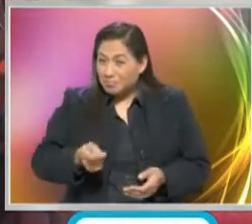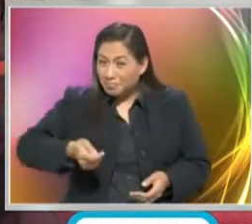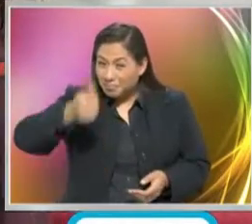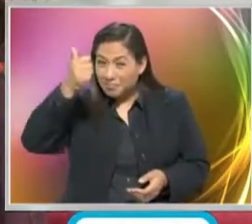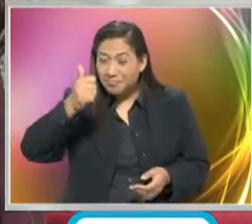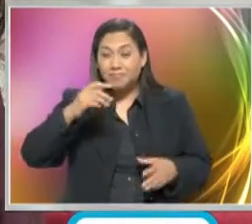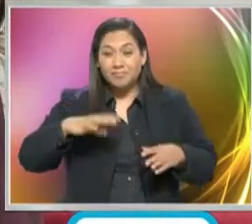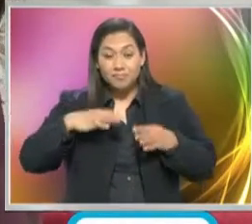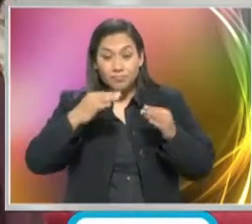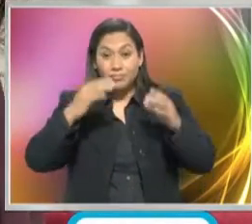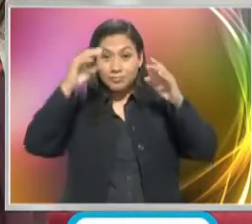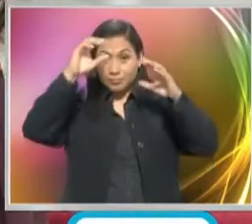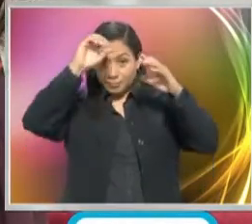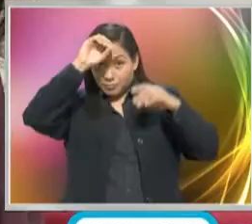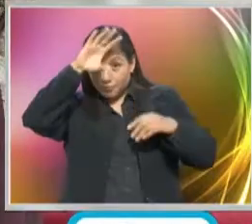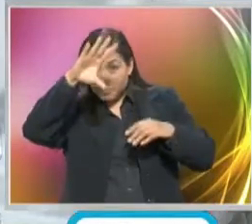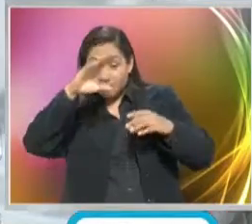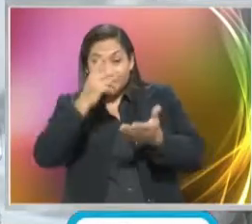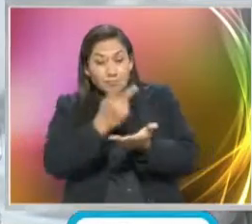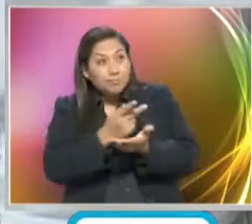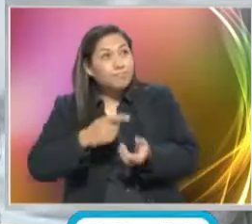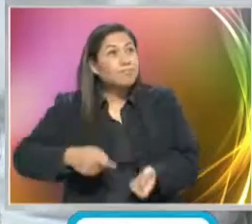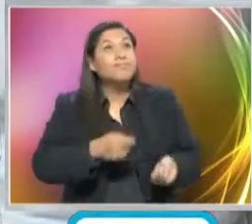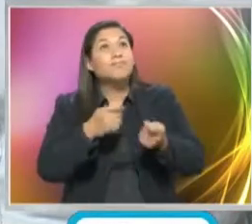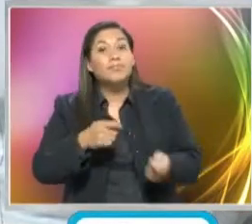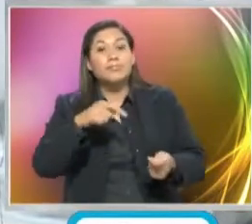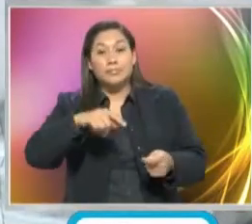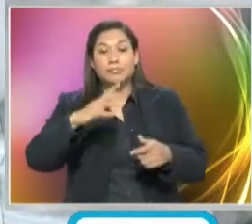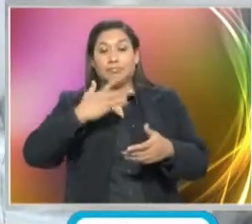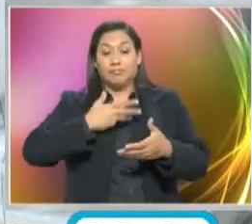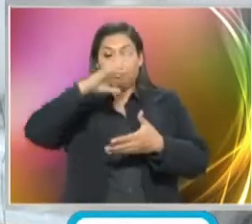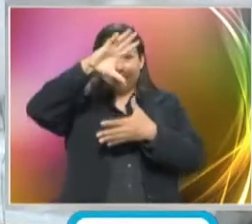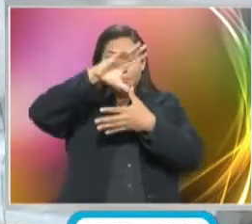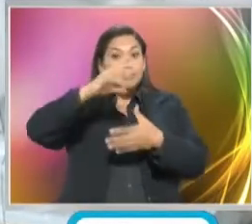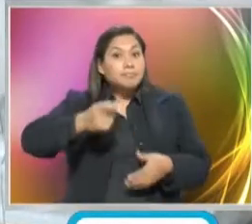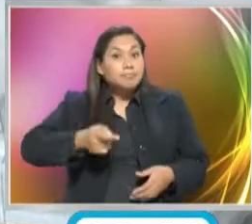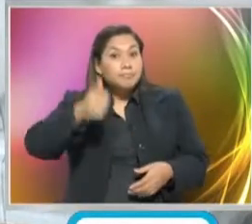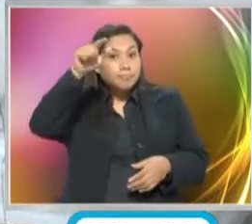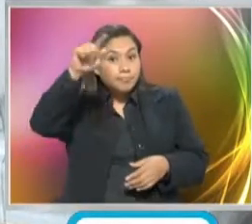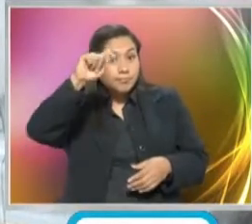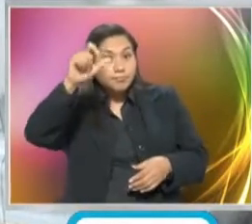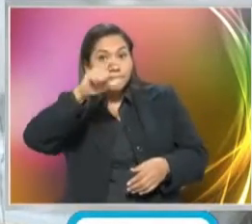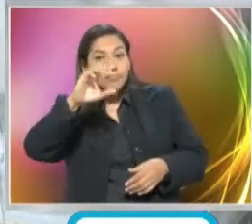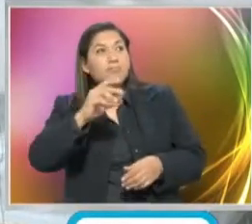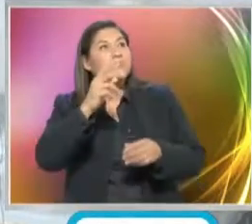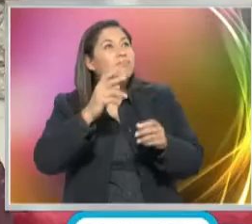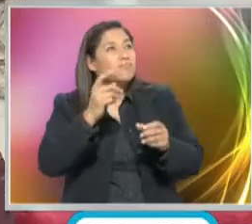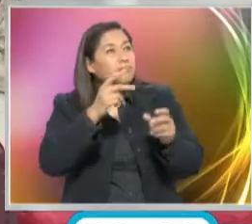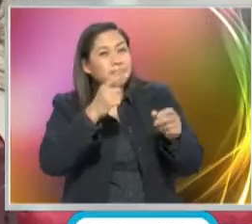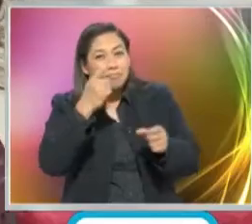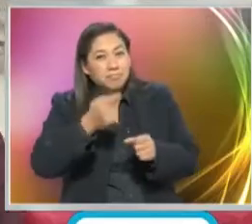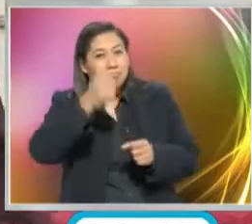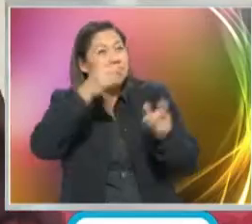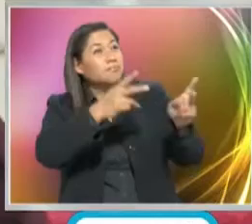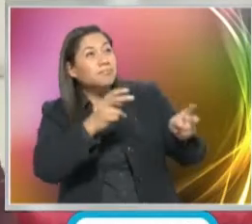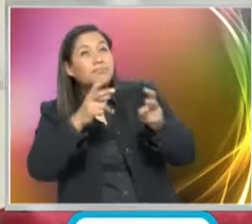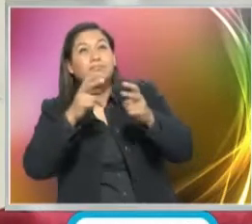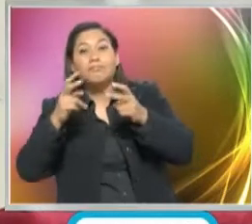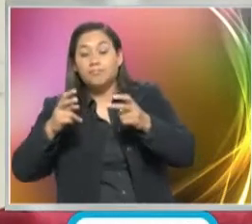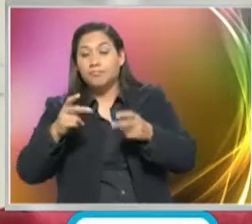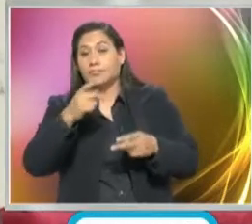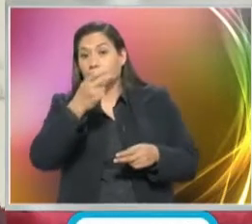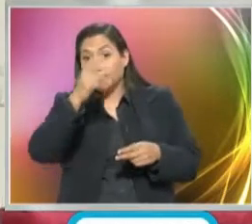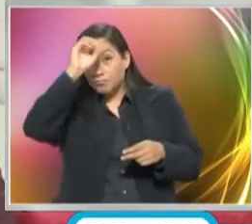primera mina de plata del continente. ¿La primera? La primera en explotarse. Sí. Entonces, realmente es un